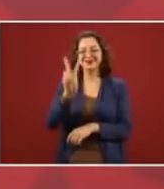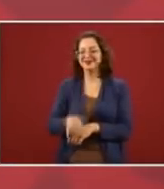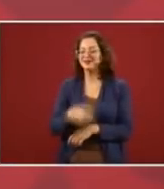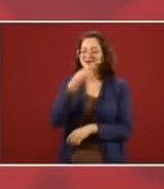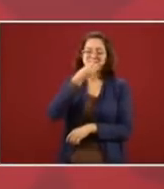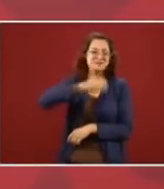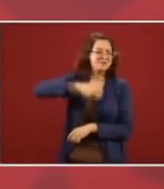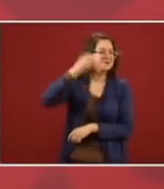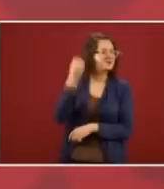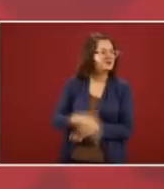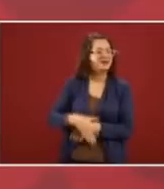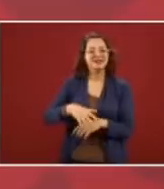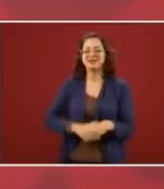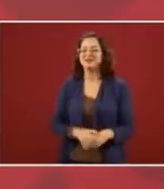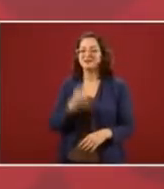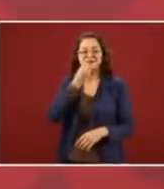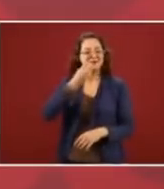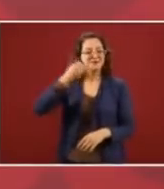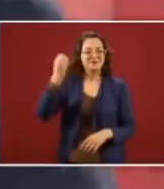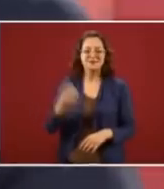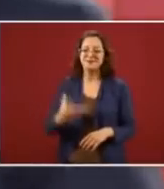geniales, o sea,